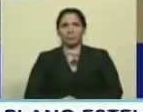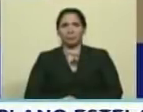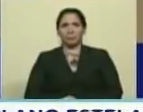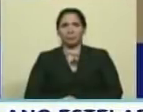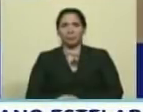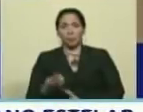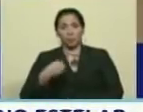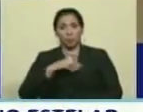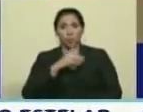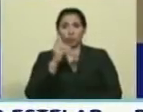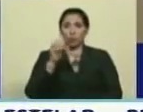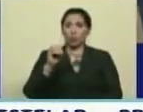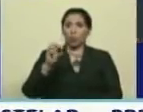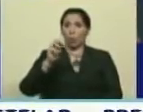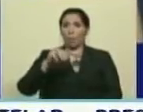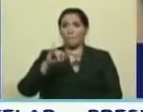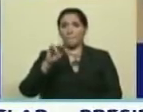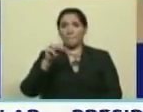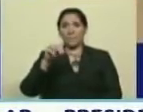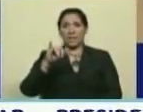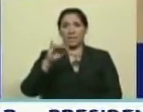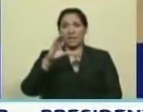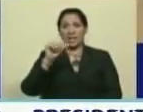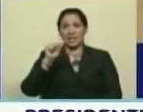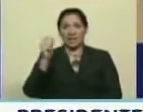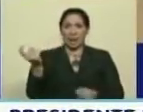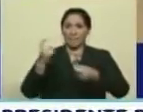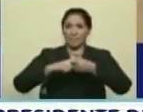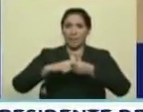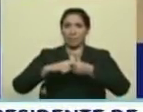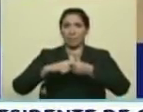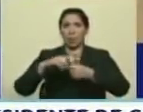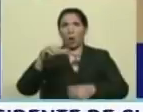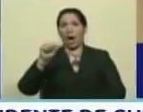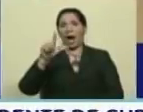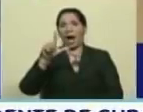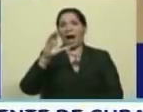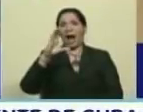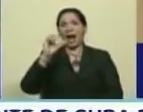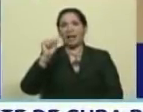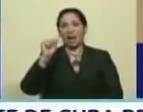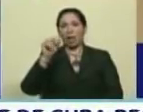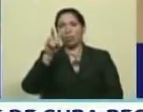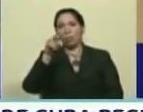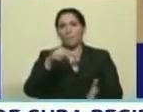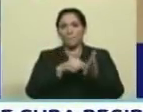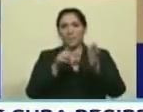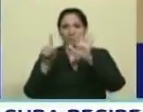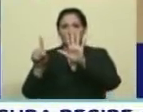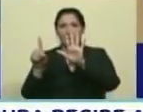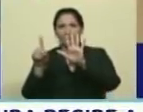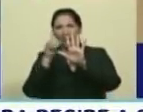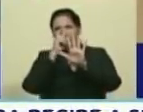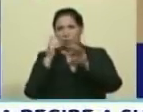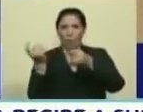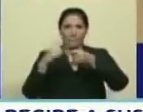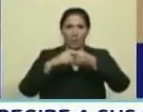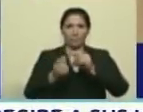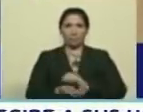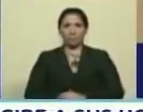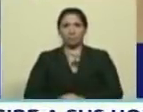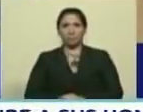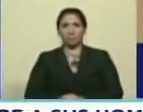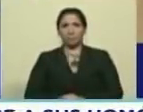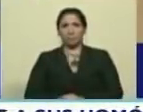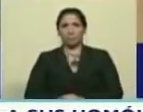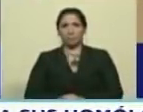Dominica se convirtió en miembro de ALBA en 2006. And this is y ALBA's 14th anniversary.